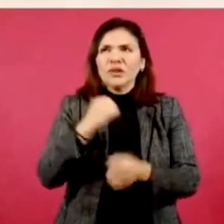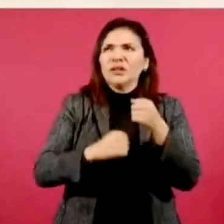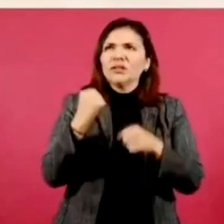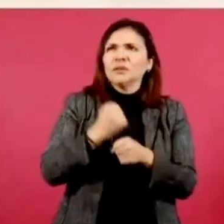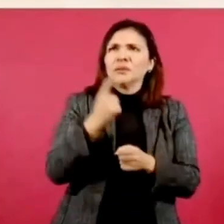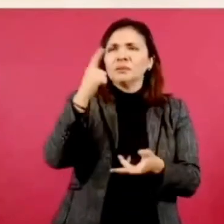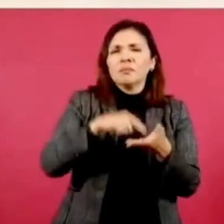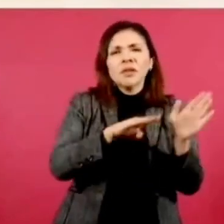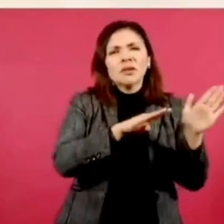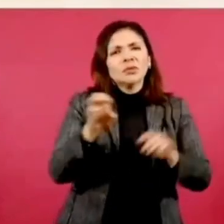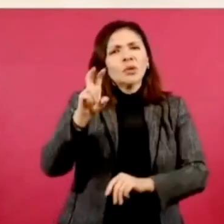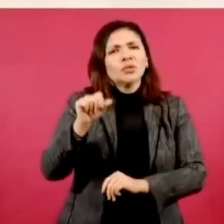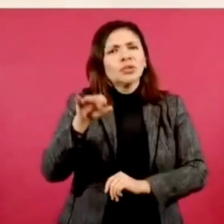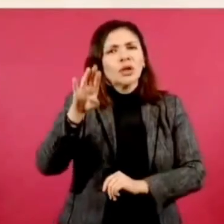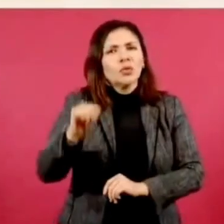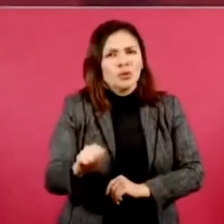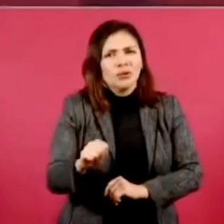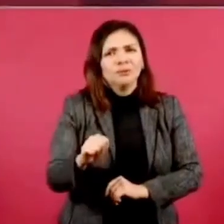1989.